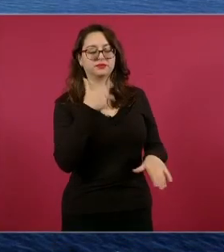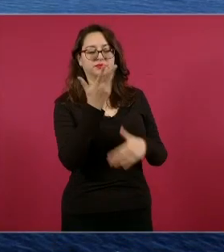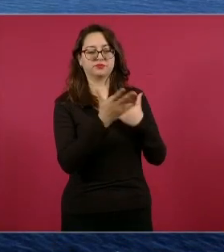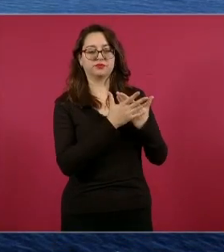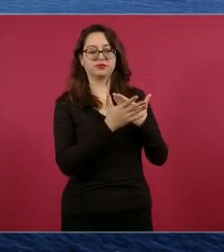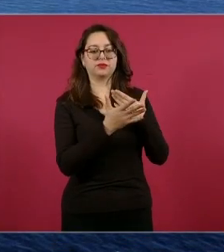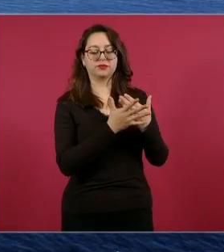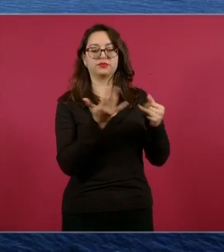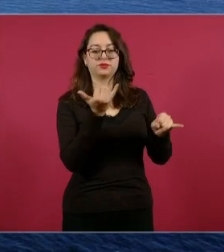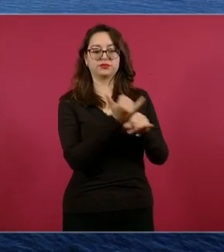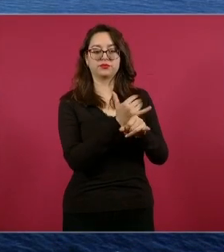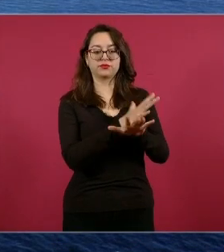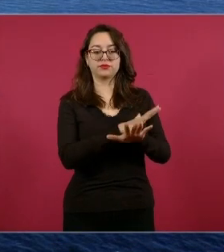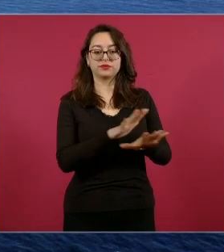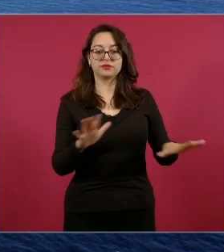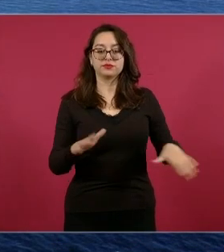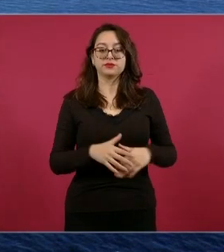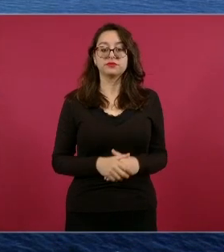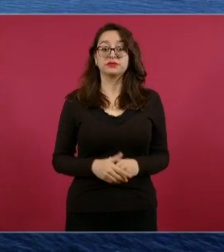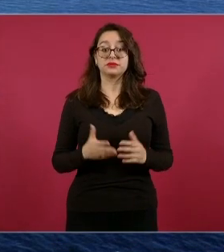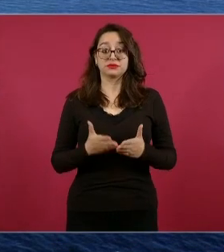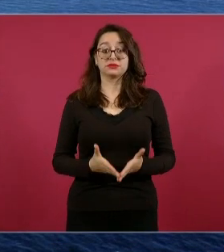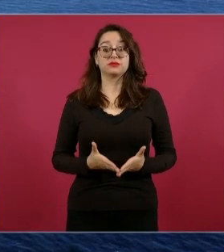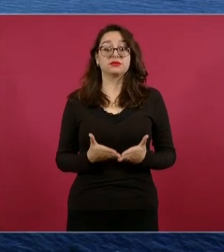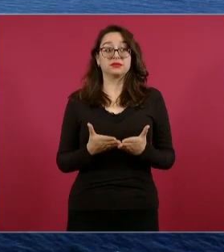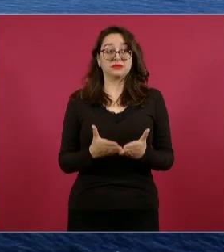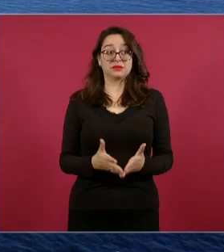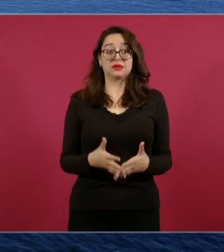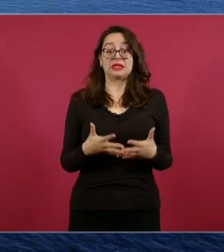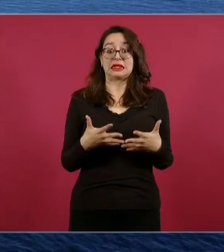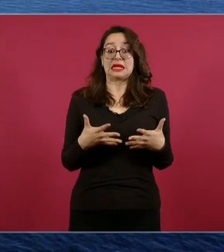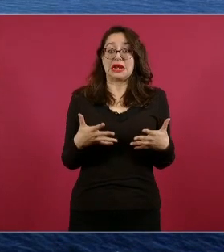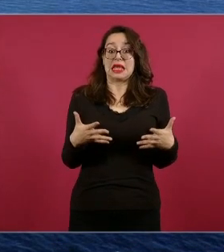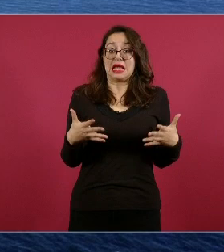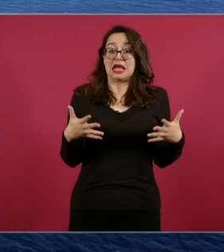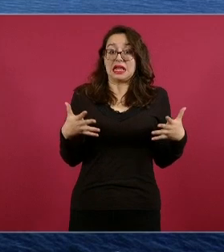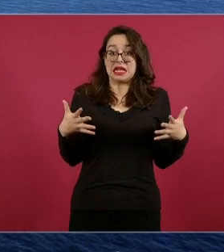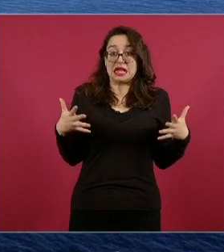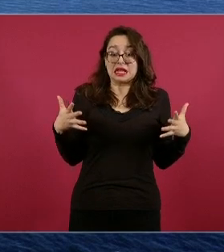para barcos grandes, grandes. Buques.